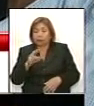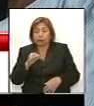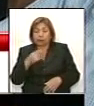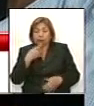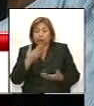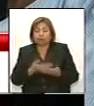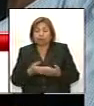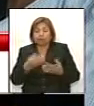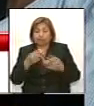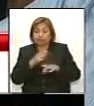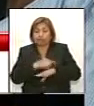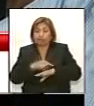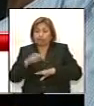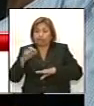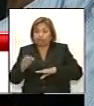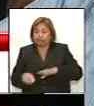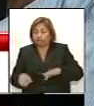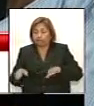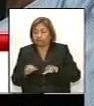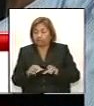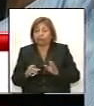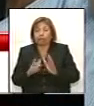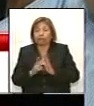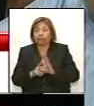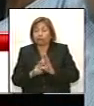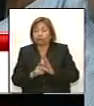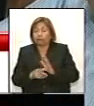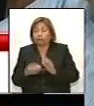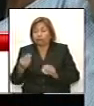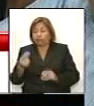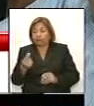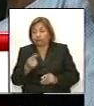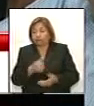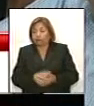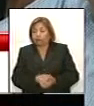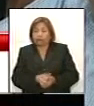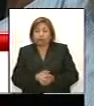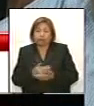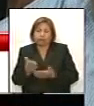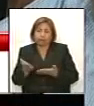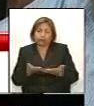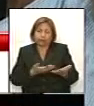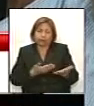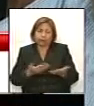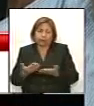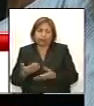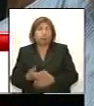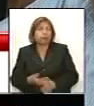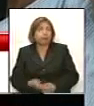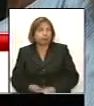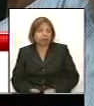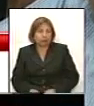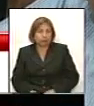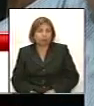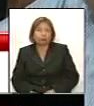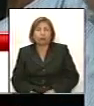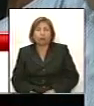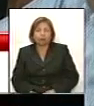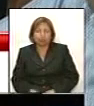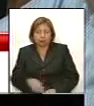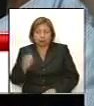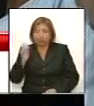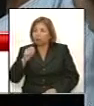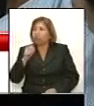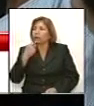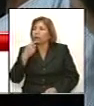profesional hace en línea, en este caso, la respuesta inmediata. Es decir, hay servicios. Lo que sí me sumo